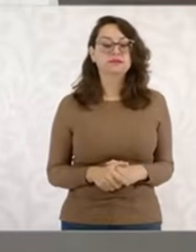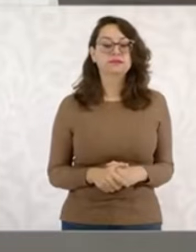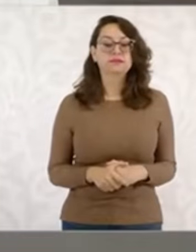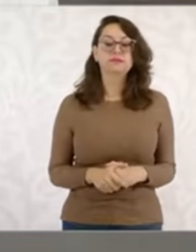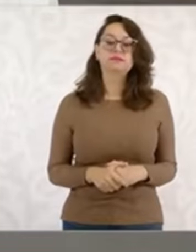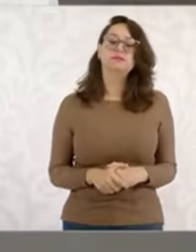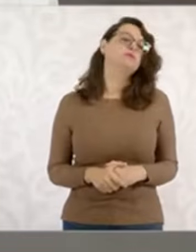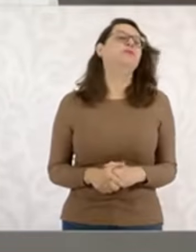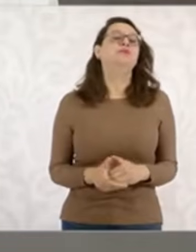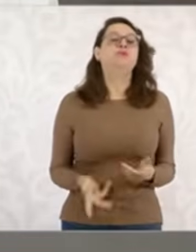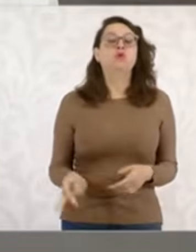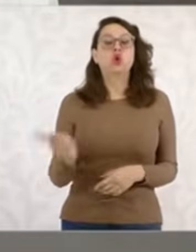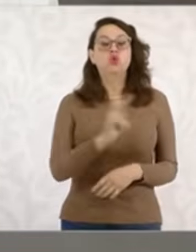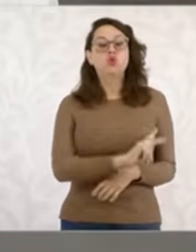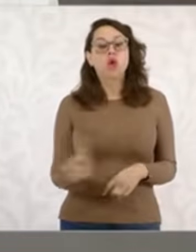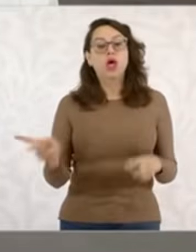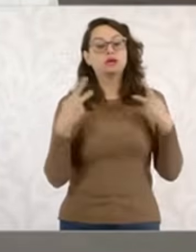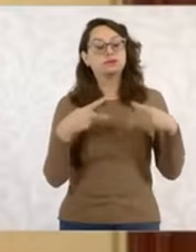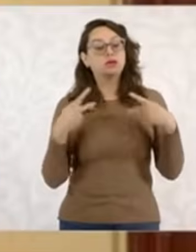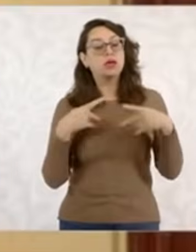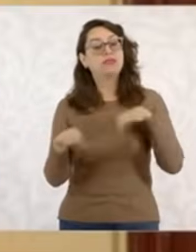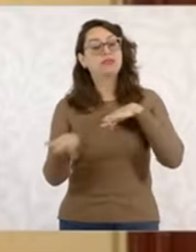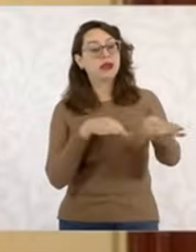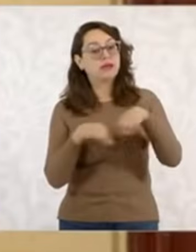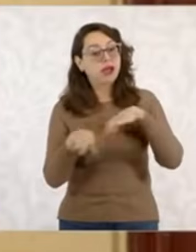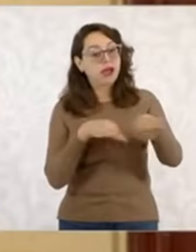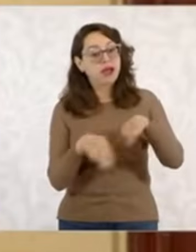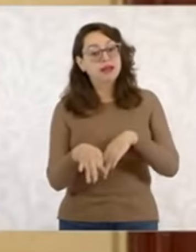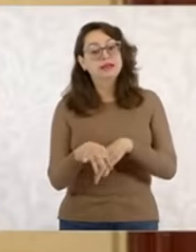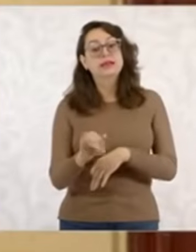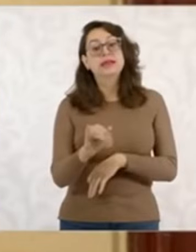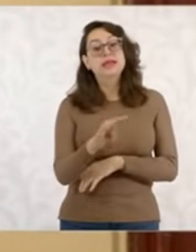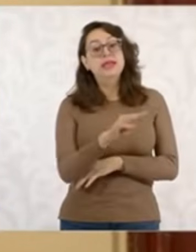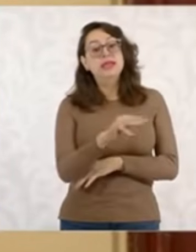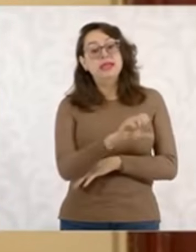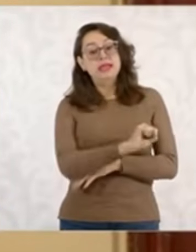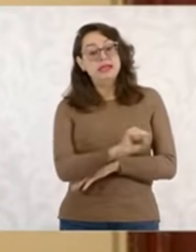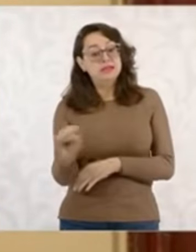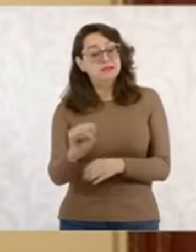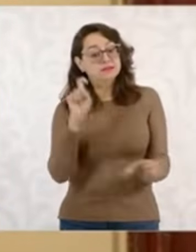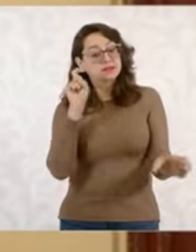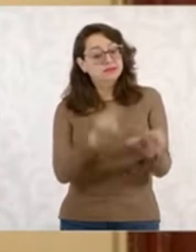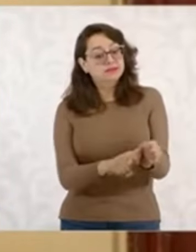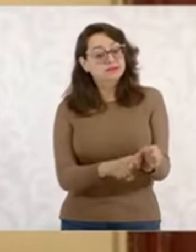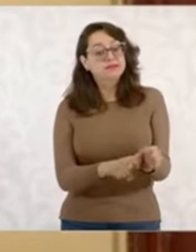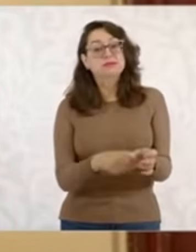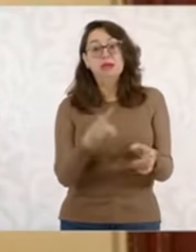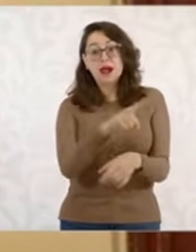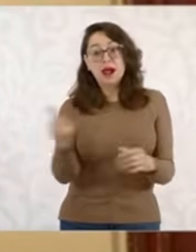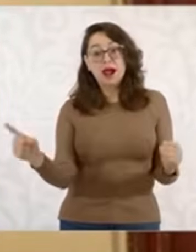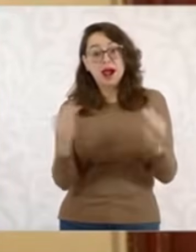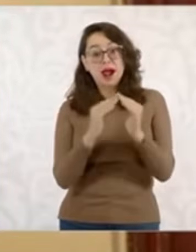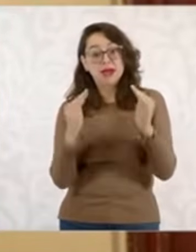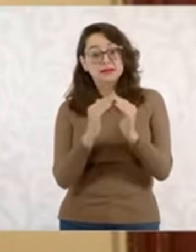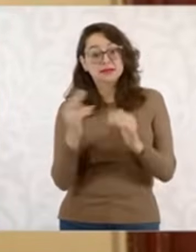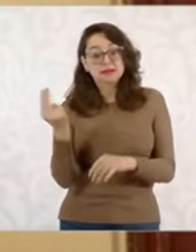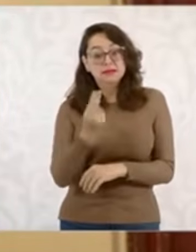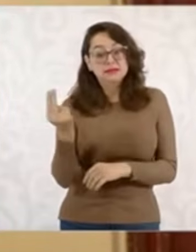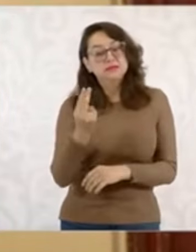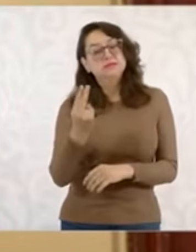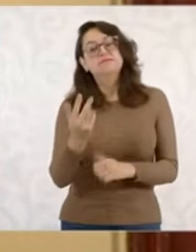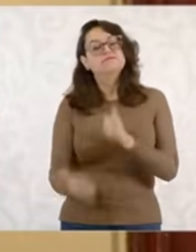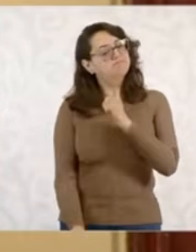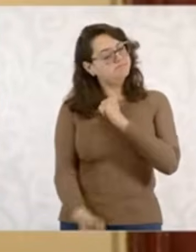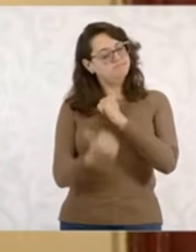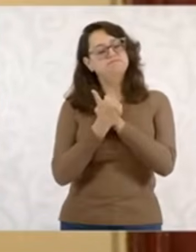una invitación a todos los derechohabientes que necesiten vivienda a que se acerquen a las oficinas del Infonavit, a los puntos